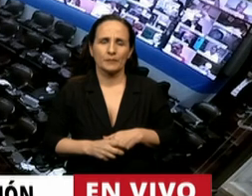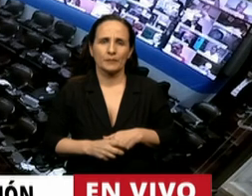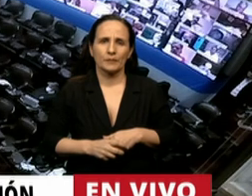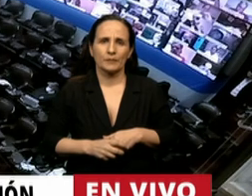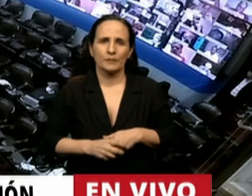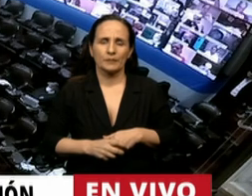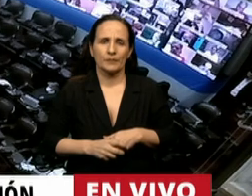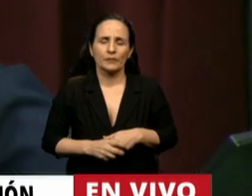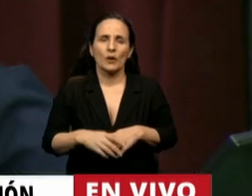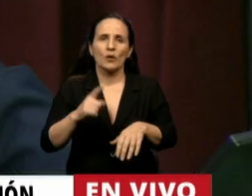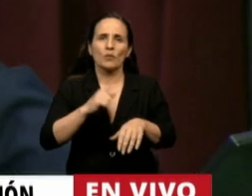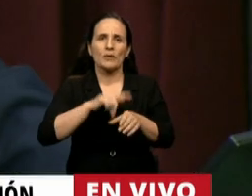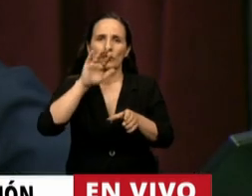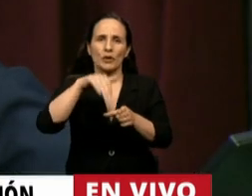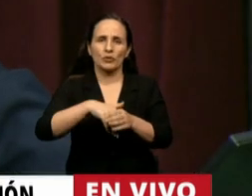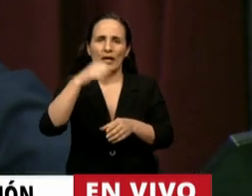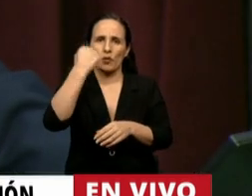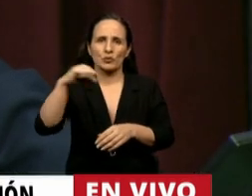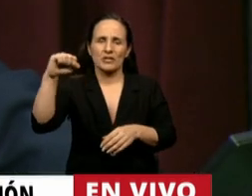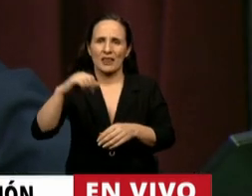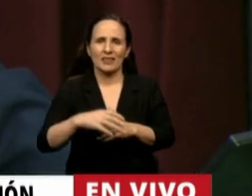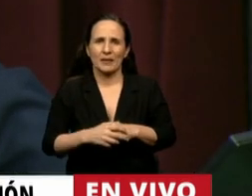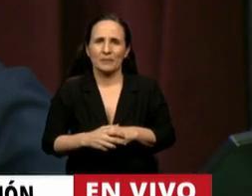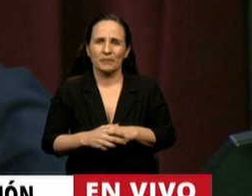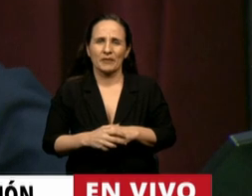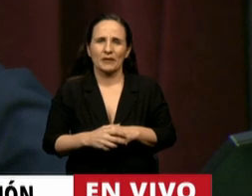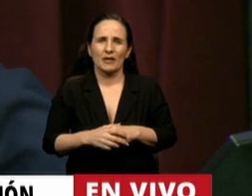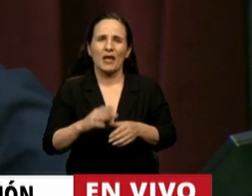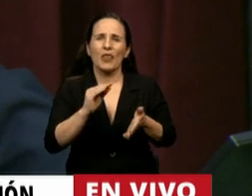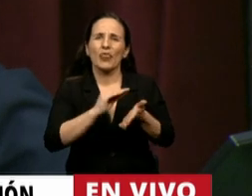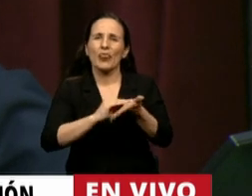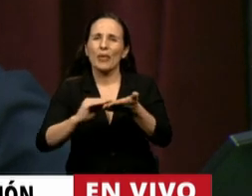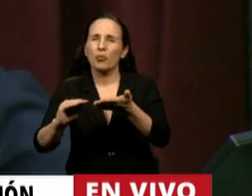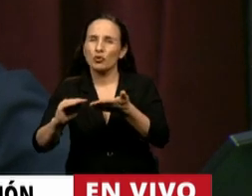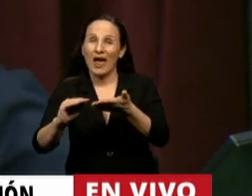subic ausente a la hora de votar los diputados